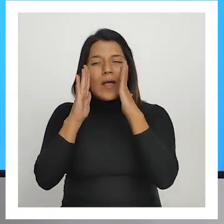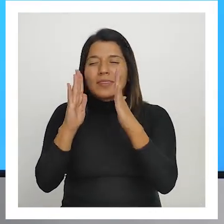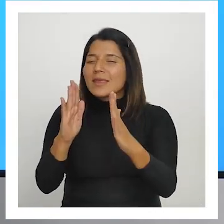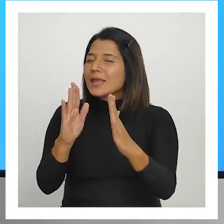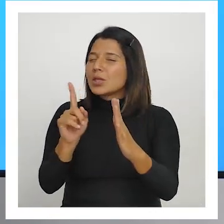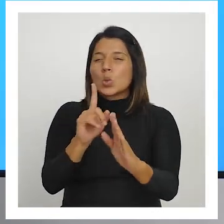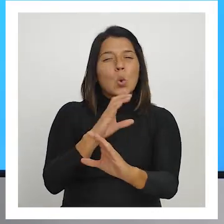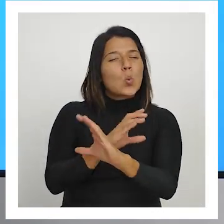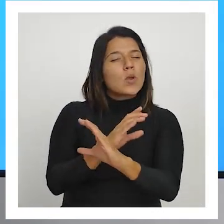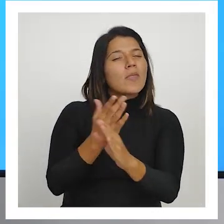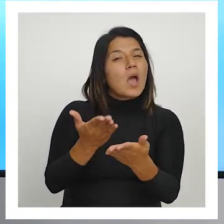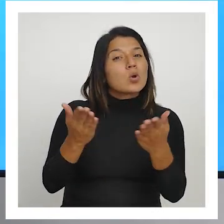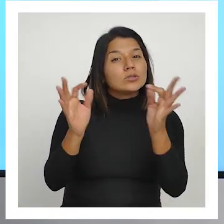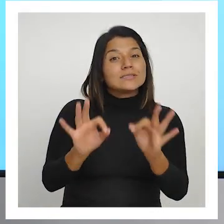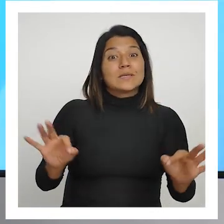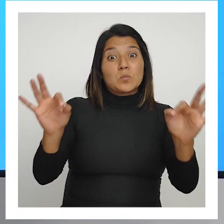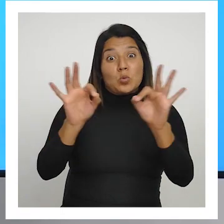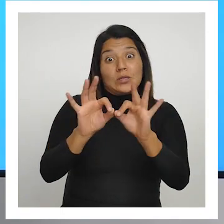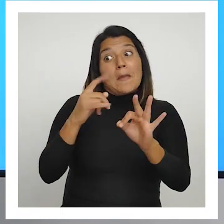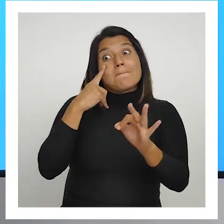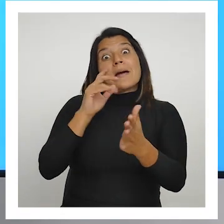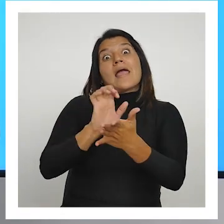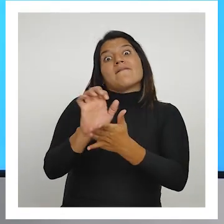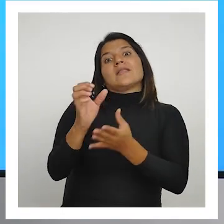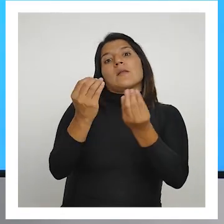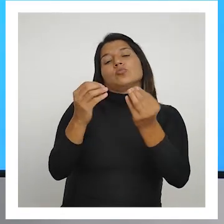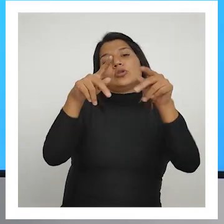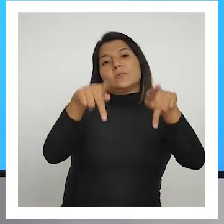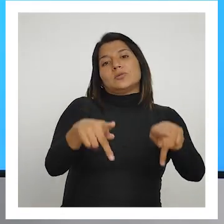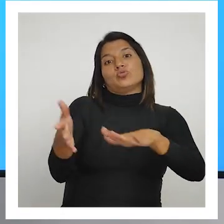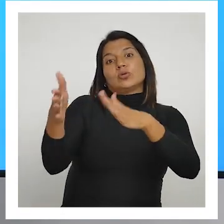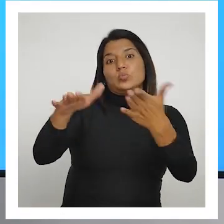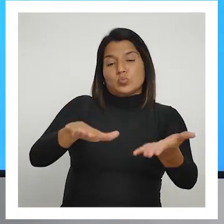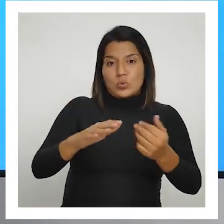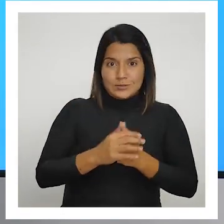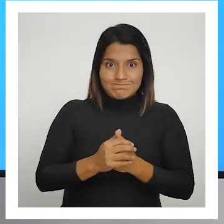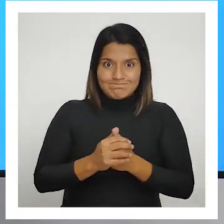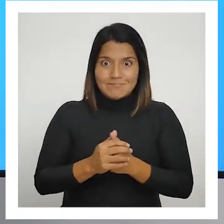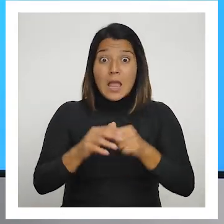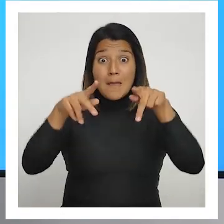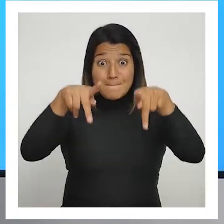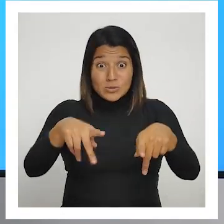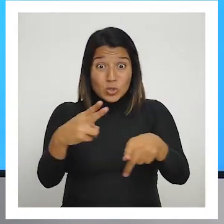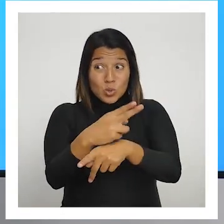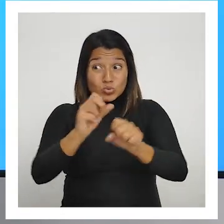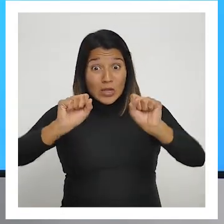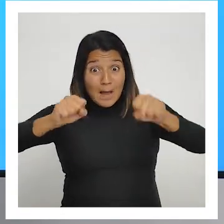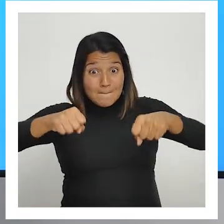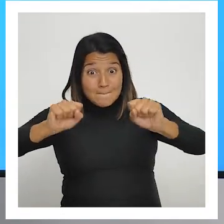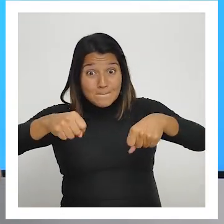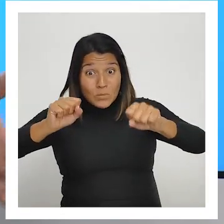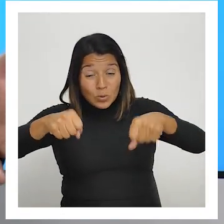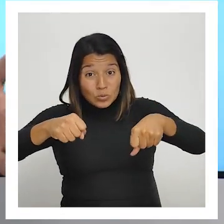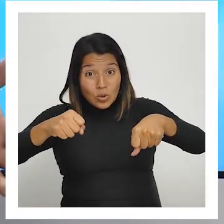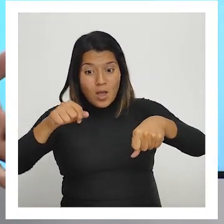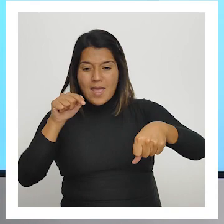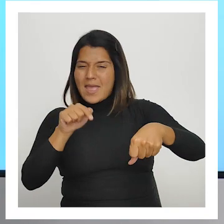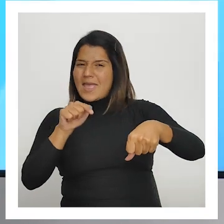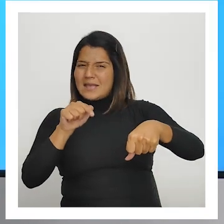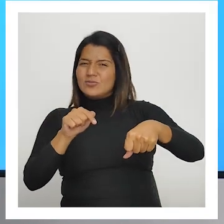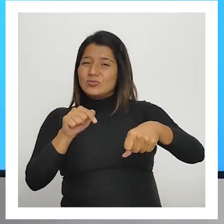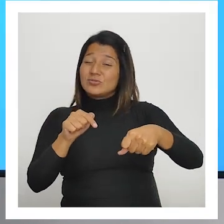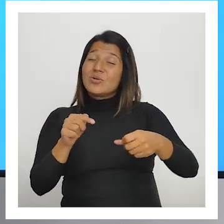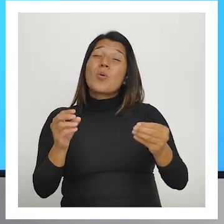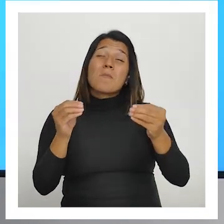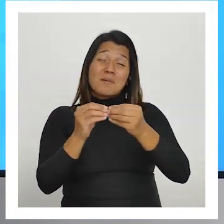y pues para no perder tantas vidas. Quienes manejan motocicleta generalmente pues son los